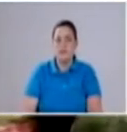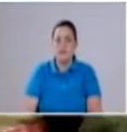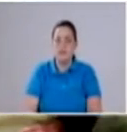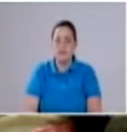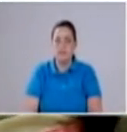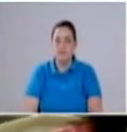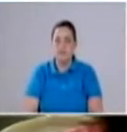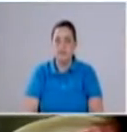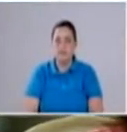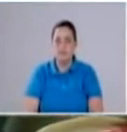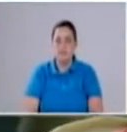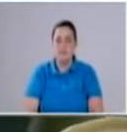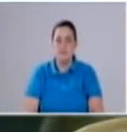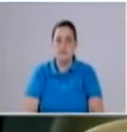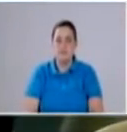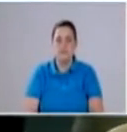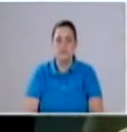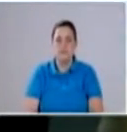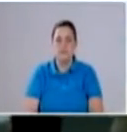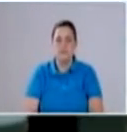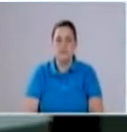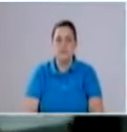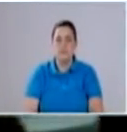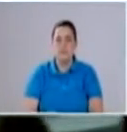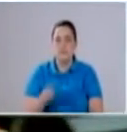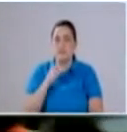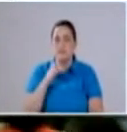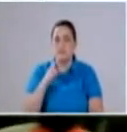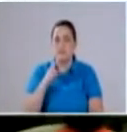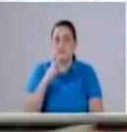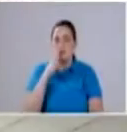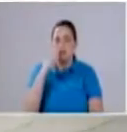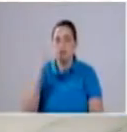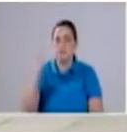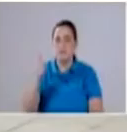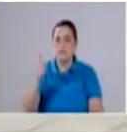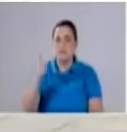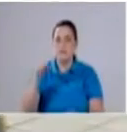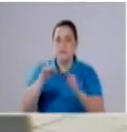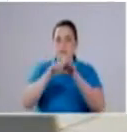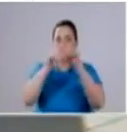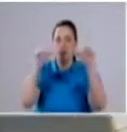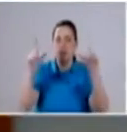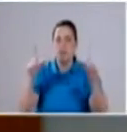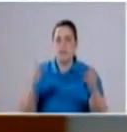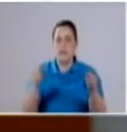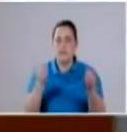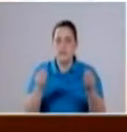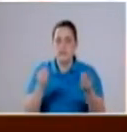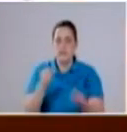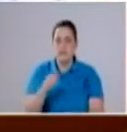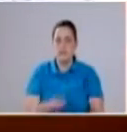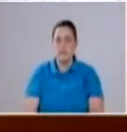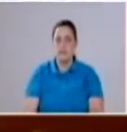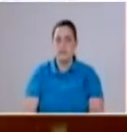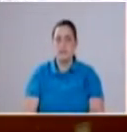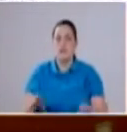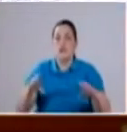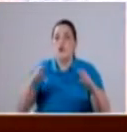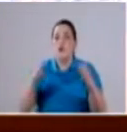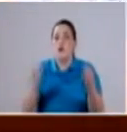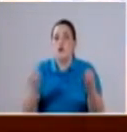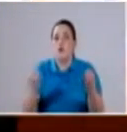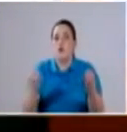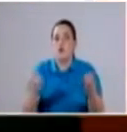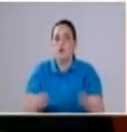Señor. Por lo tanto, el concepto que decía mi hermana, creo que nos aclara bastante esto. ¿Cómo vamos a agradar a Dios?